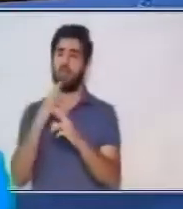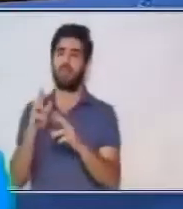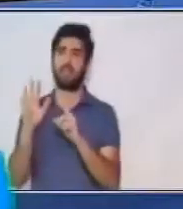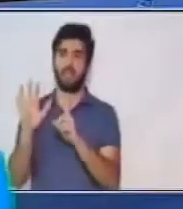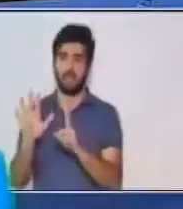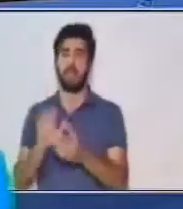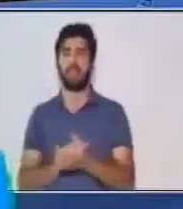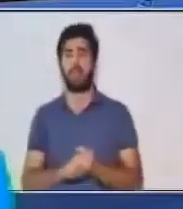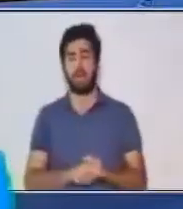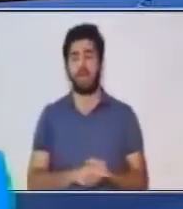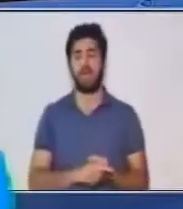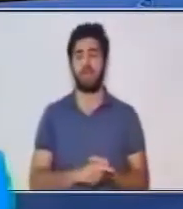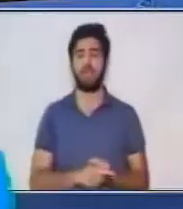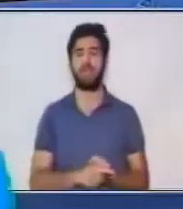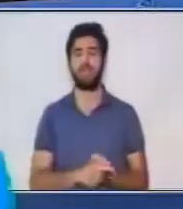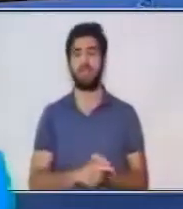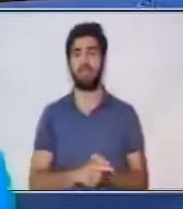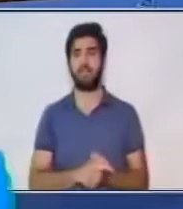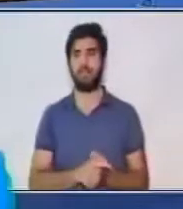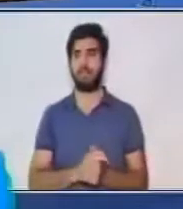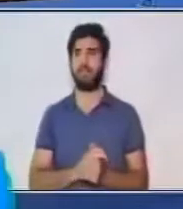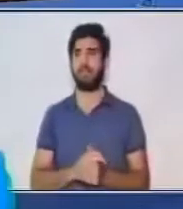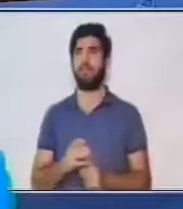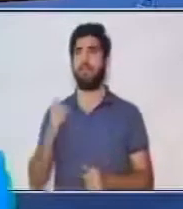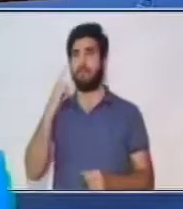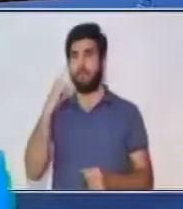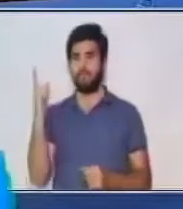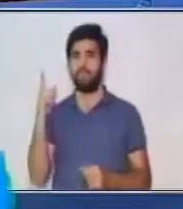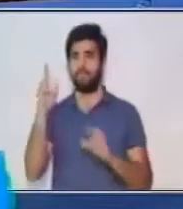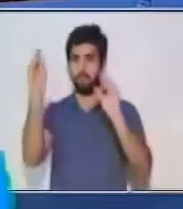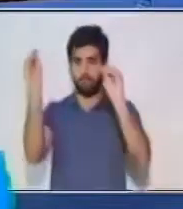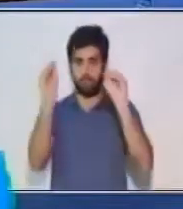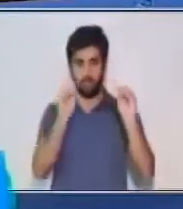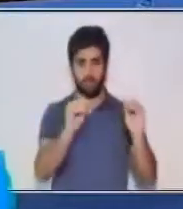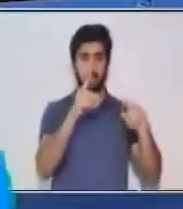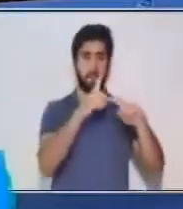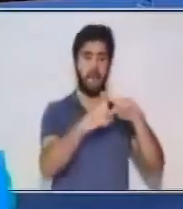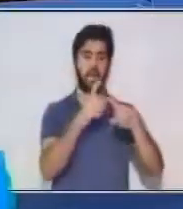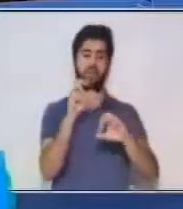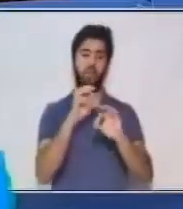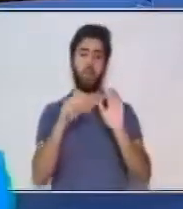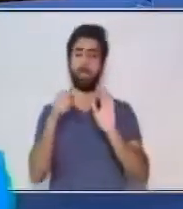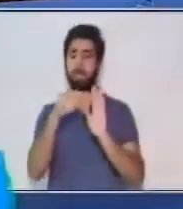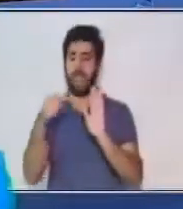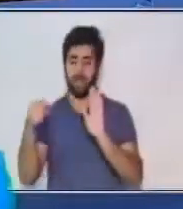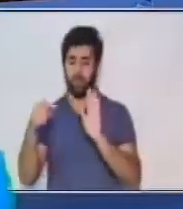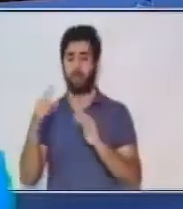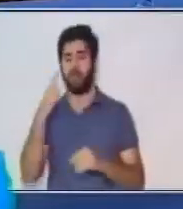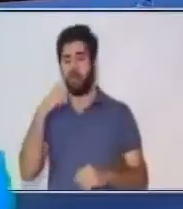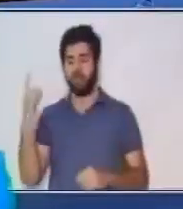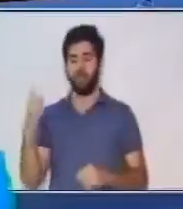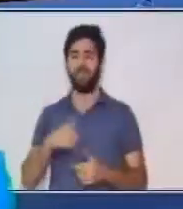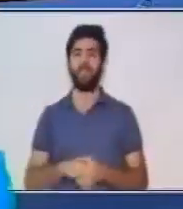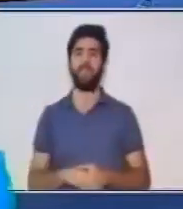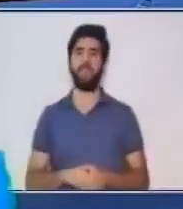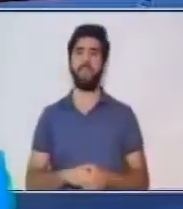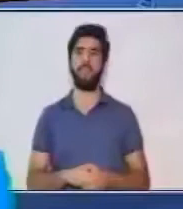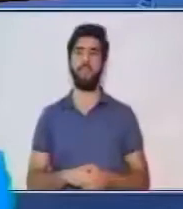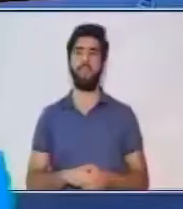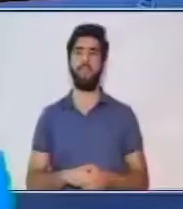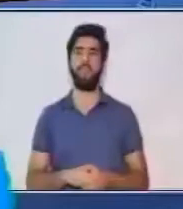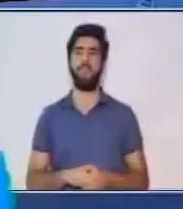Aquí vamos a colocar los signos de esos números. En el primer binomio colocamos el